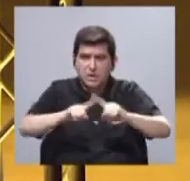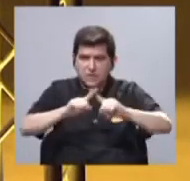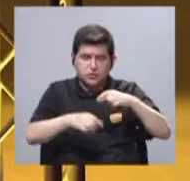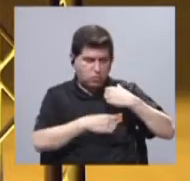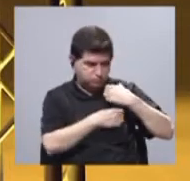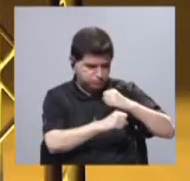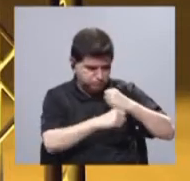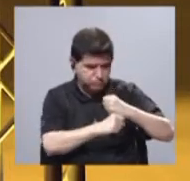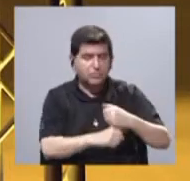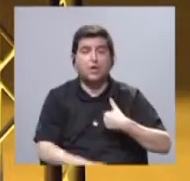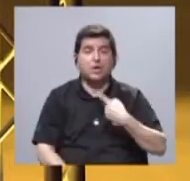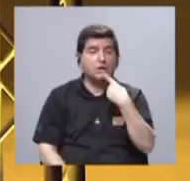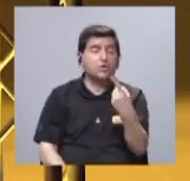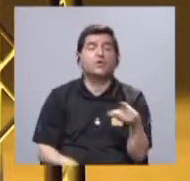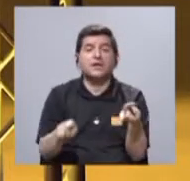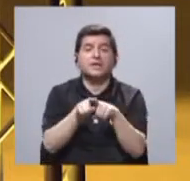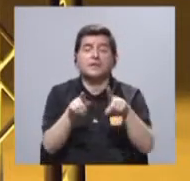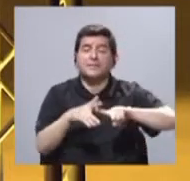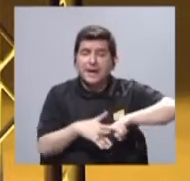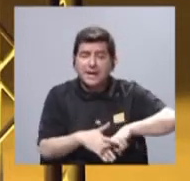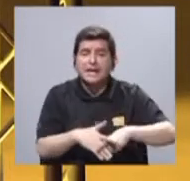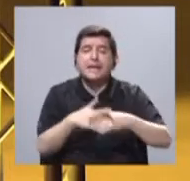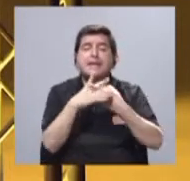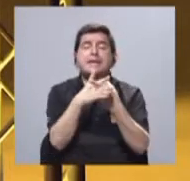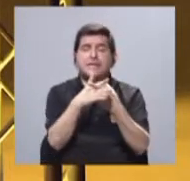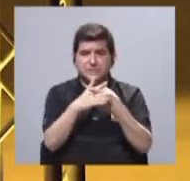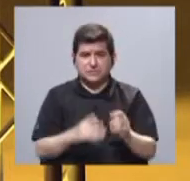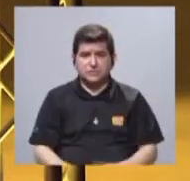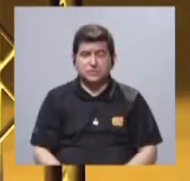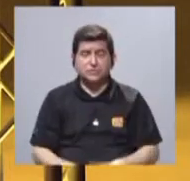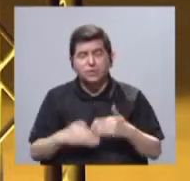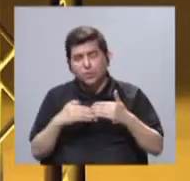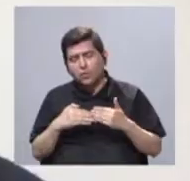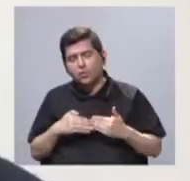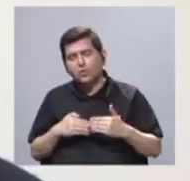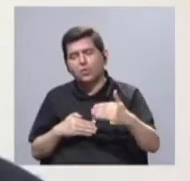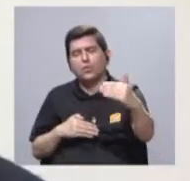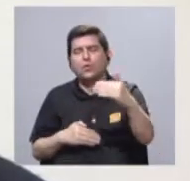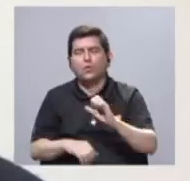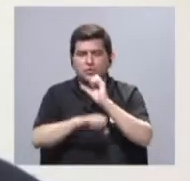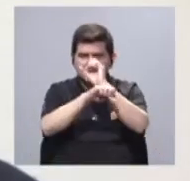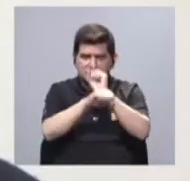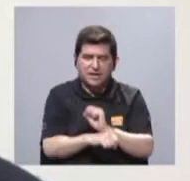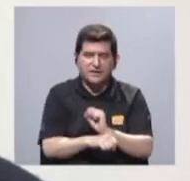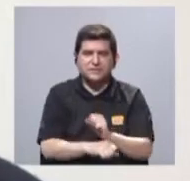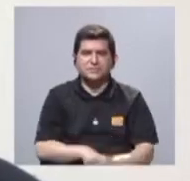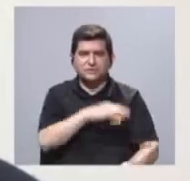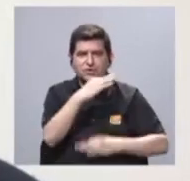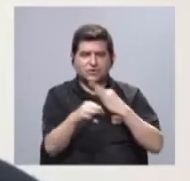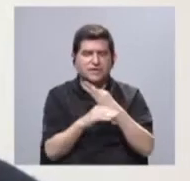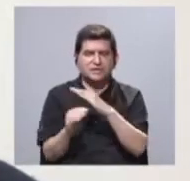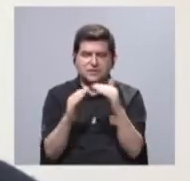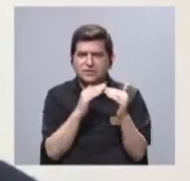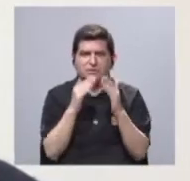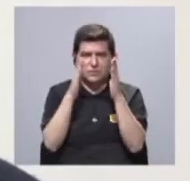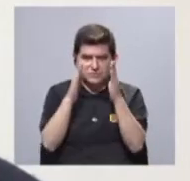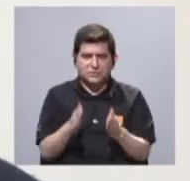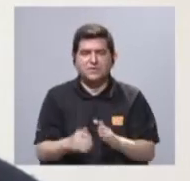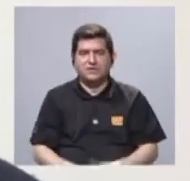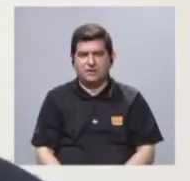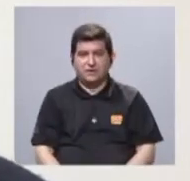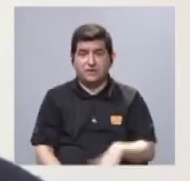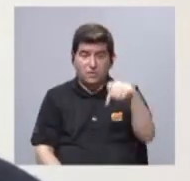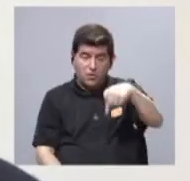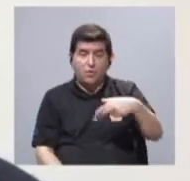señala el acuerdo de los ayuntamientos, y yo diría es el inicio de una larga tradición, de